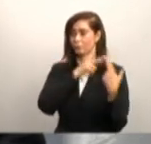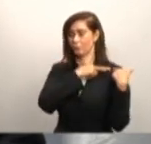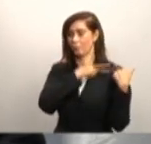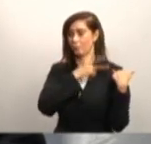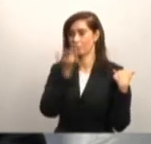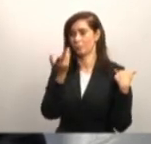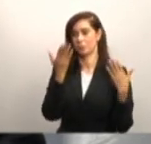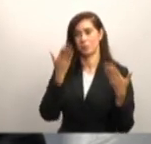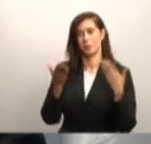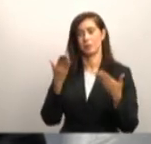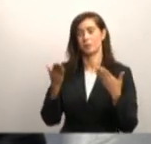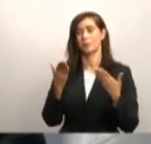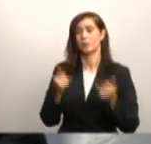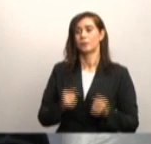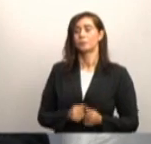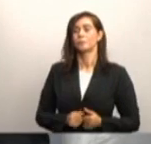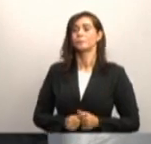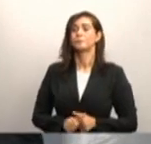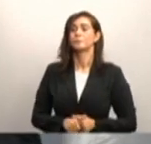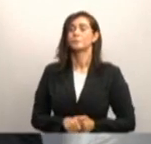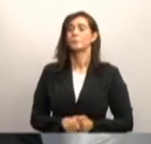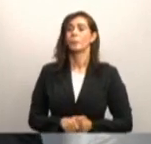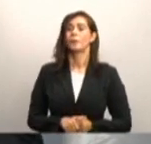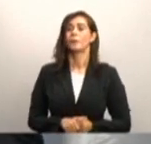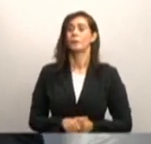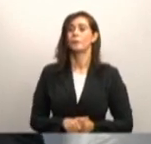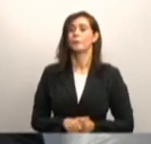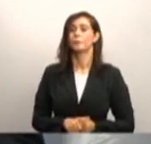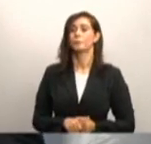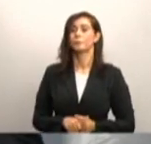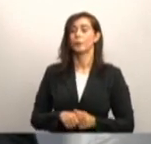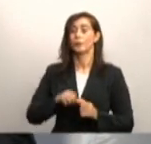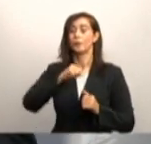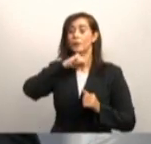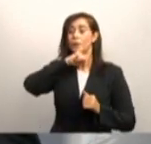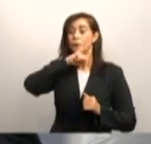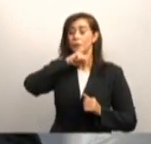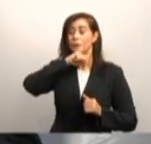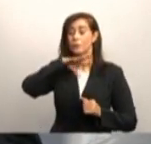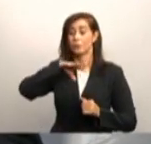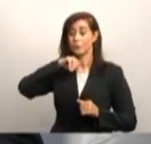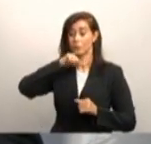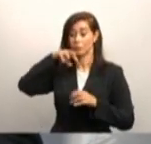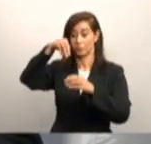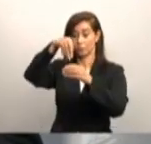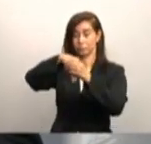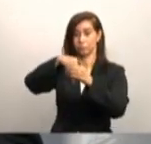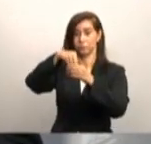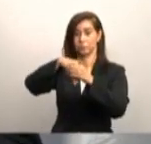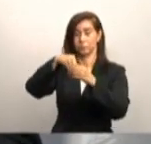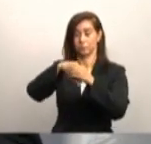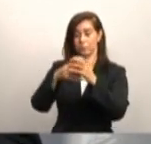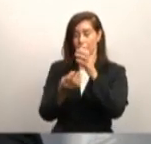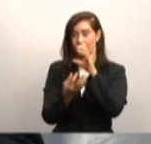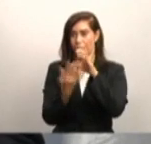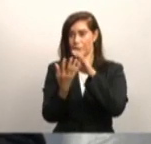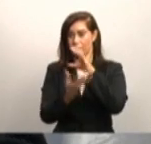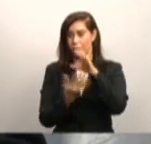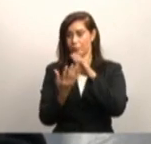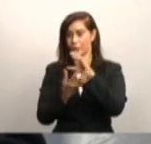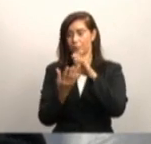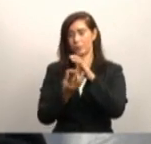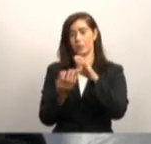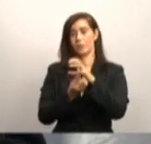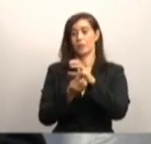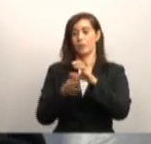Usted sabe que los gases que allí se acumulan son muy proclives a que este tipo